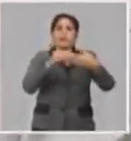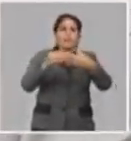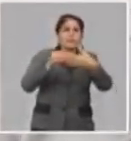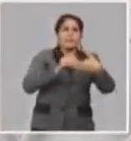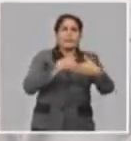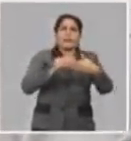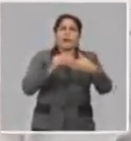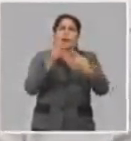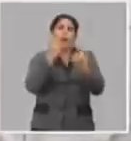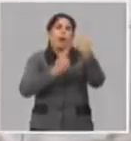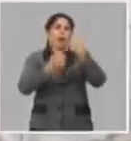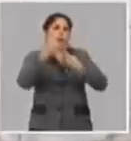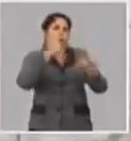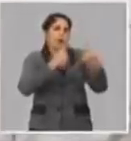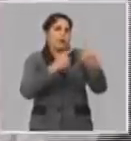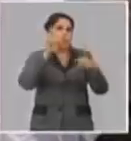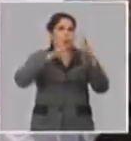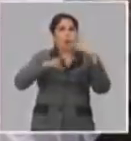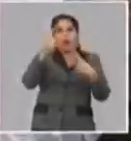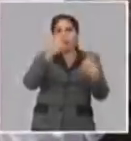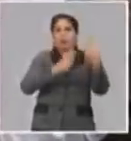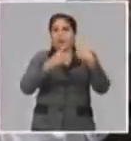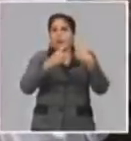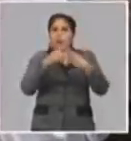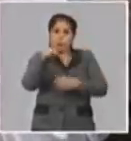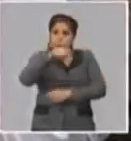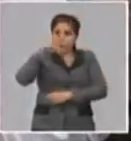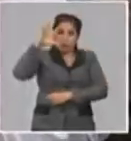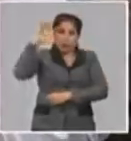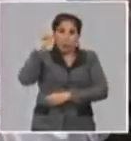de búsqueda de camino, ¿no? Bueno, se podrán dar cuenta,